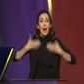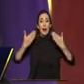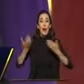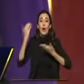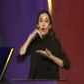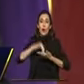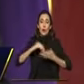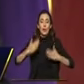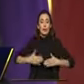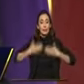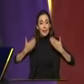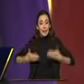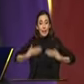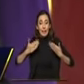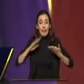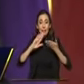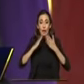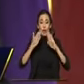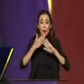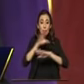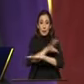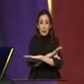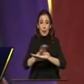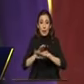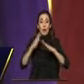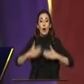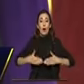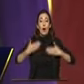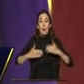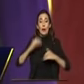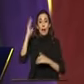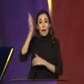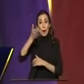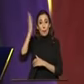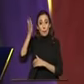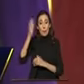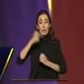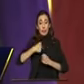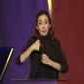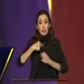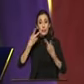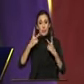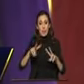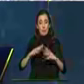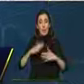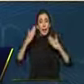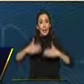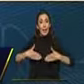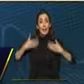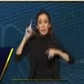comunidad. Así decían nuestros hermanos del campo. Los maestros del corazón del sistema educativo